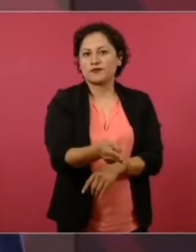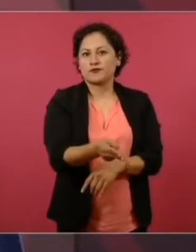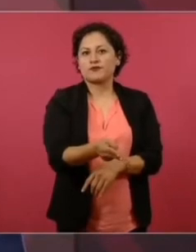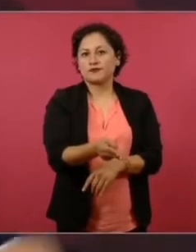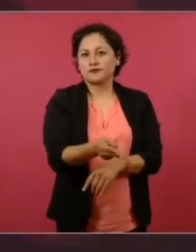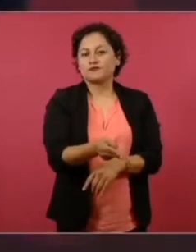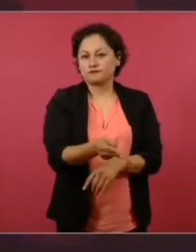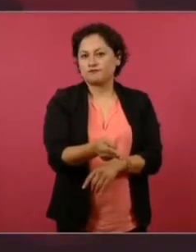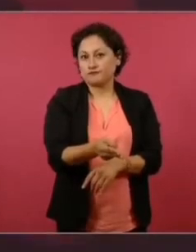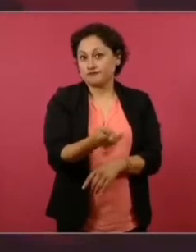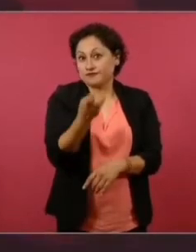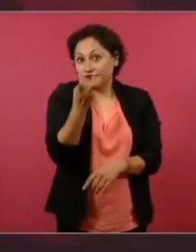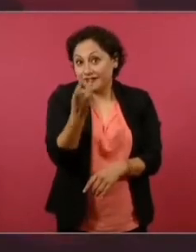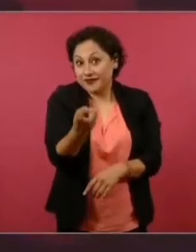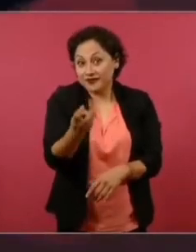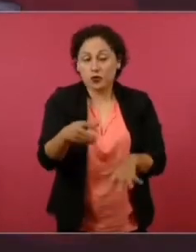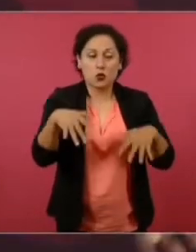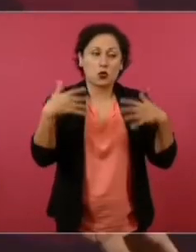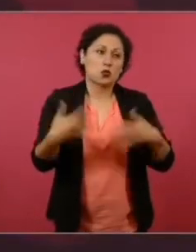que eso